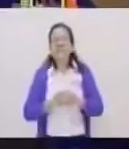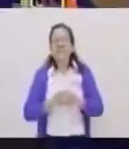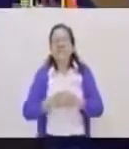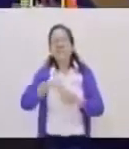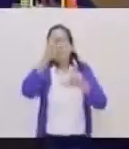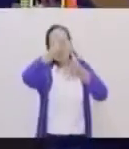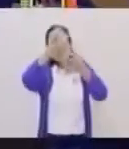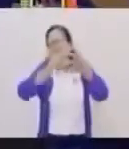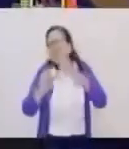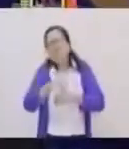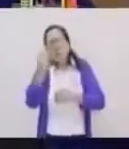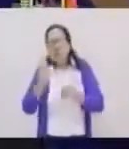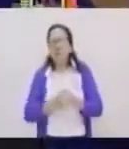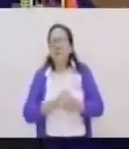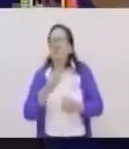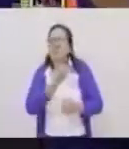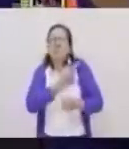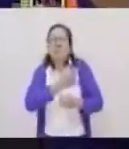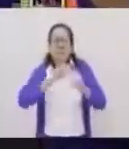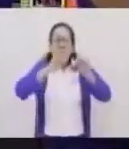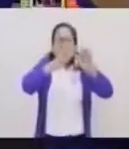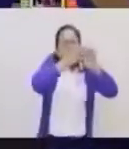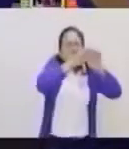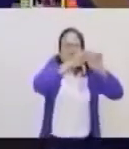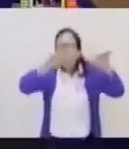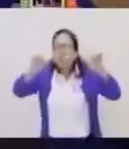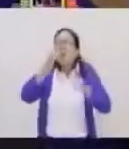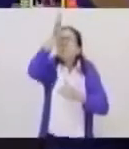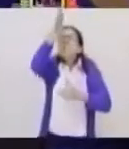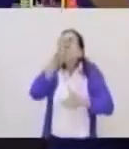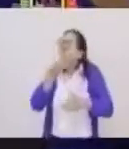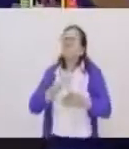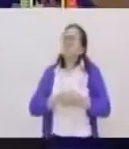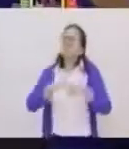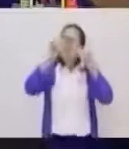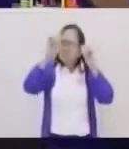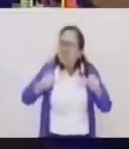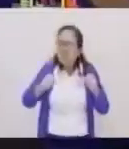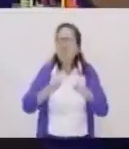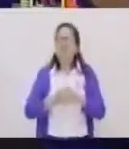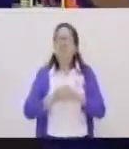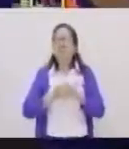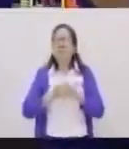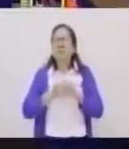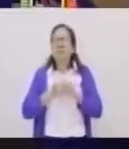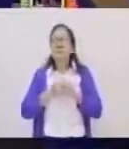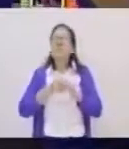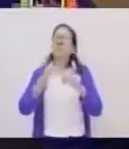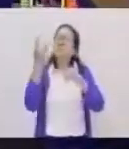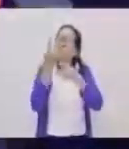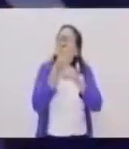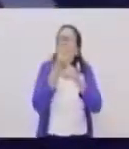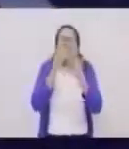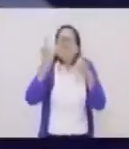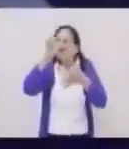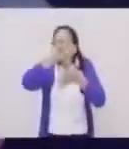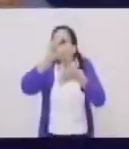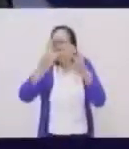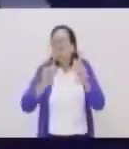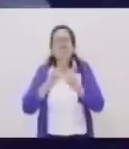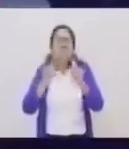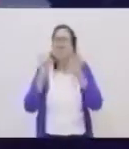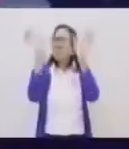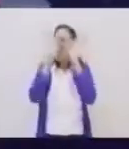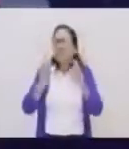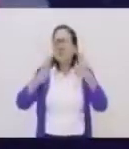ahora la medición de otros objetos, que no están solo de forma horizontal ni vertical, sino que también podemos